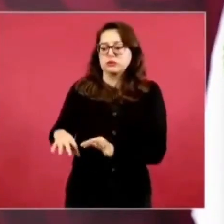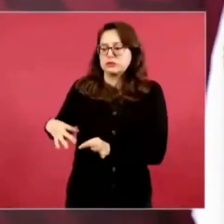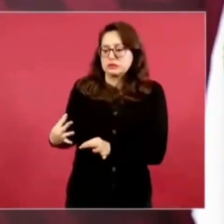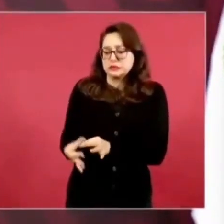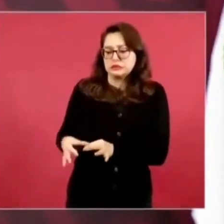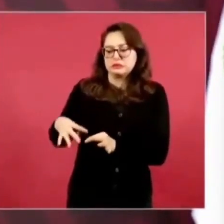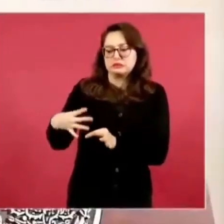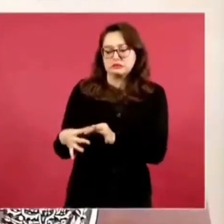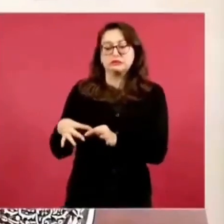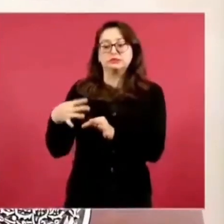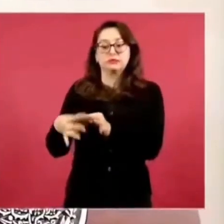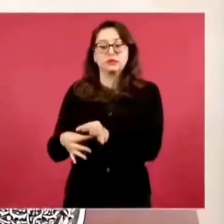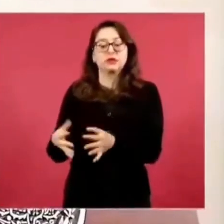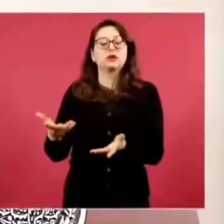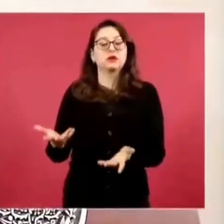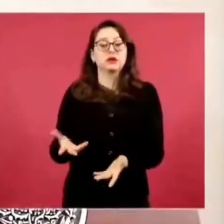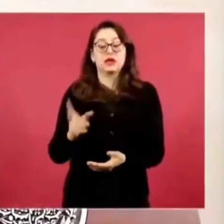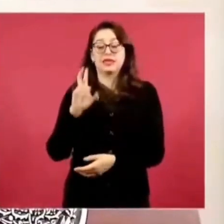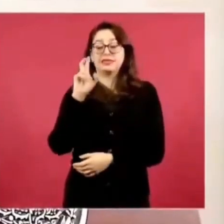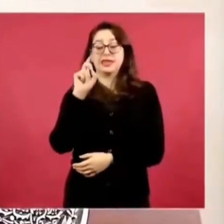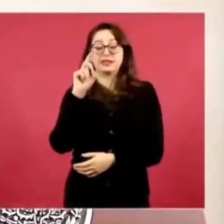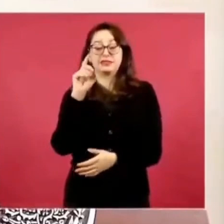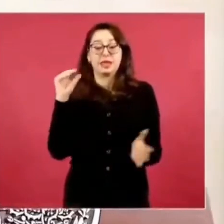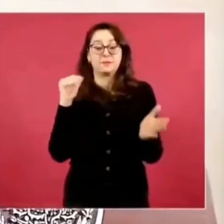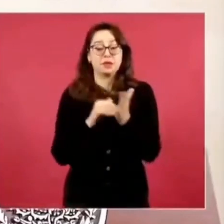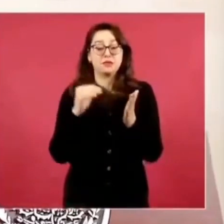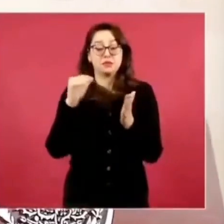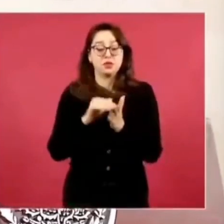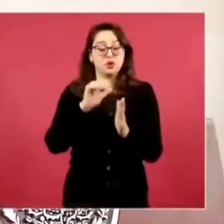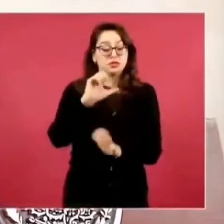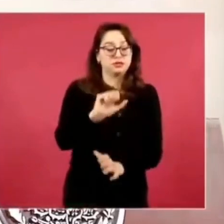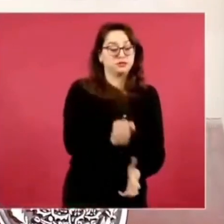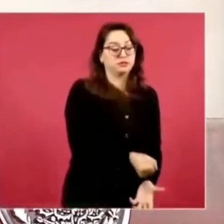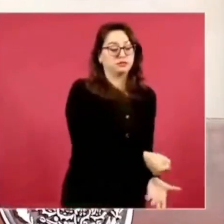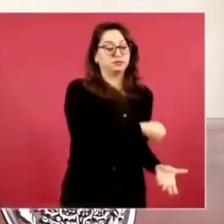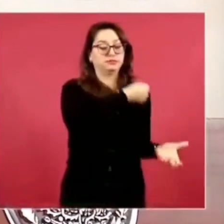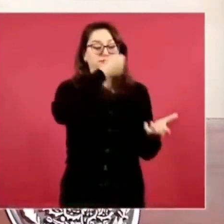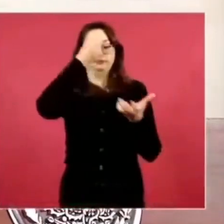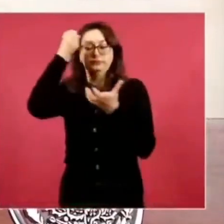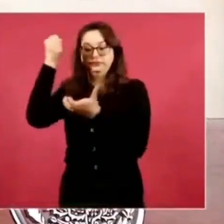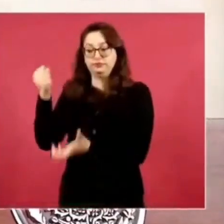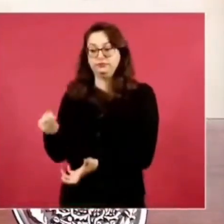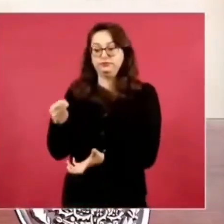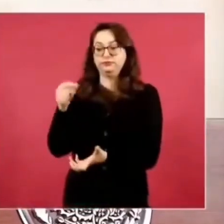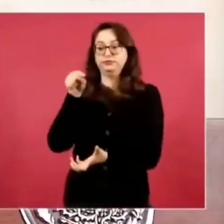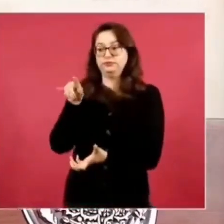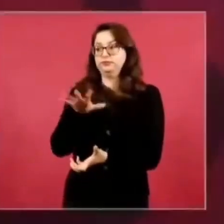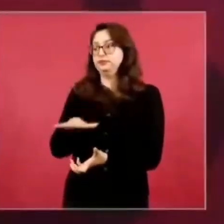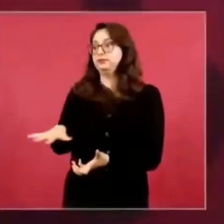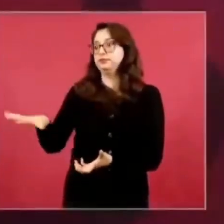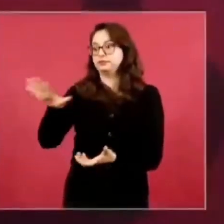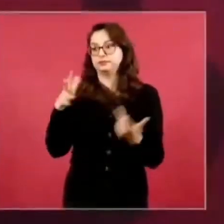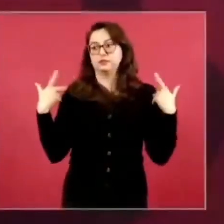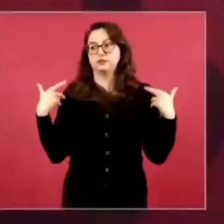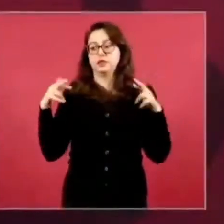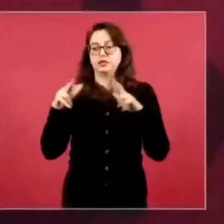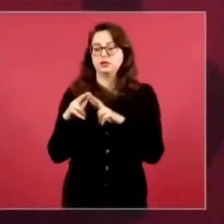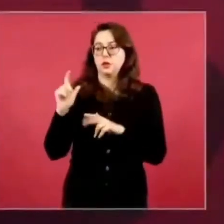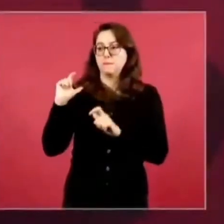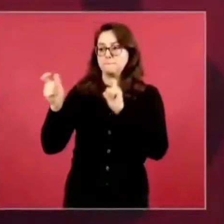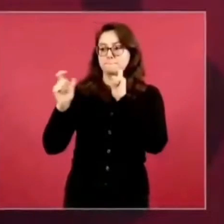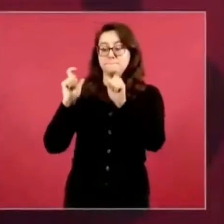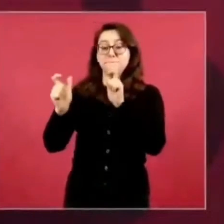como 30,000 millones de pesos adicionales para que el salario de